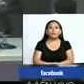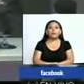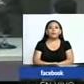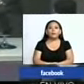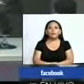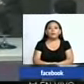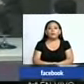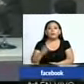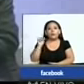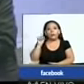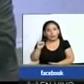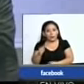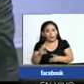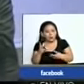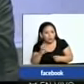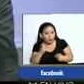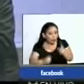En la búsqueda.